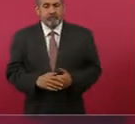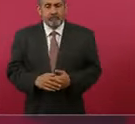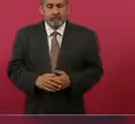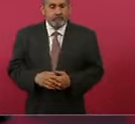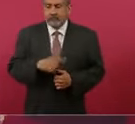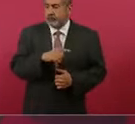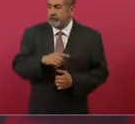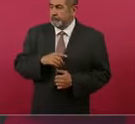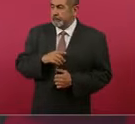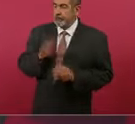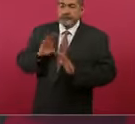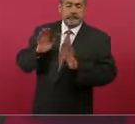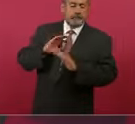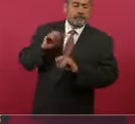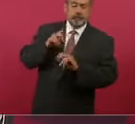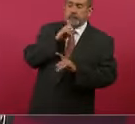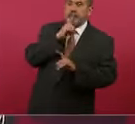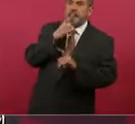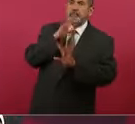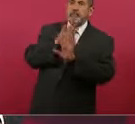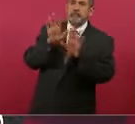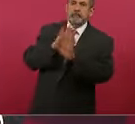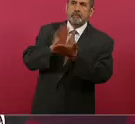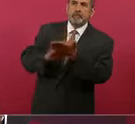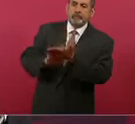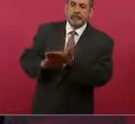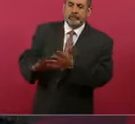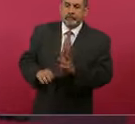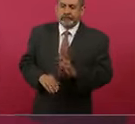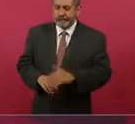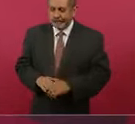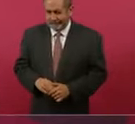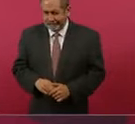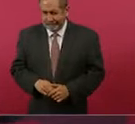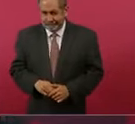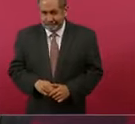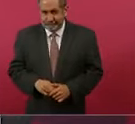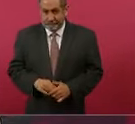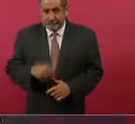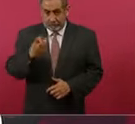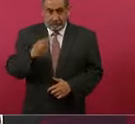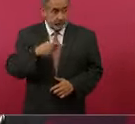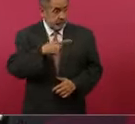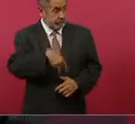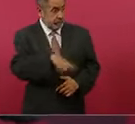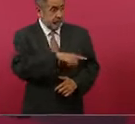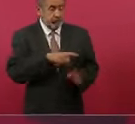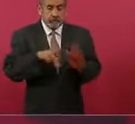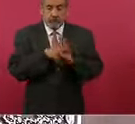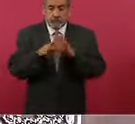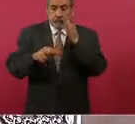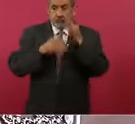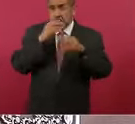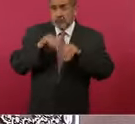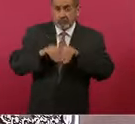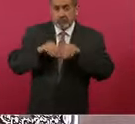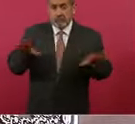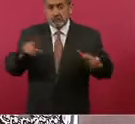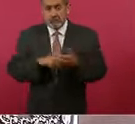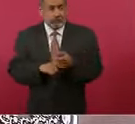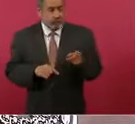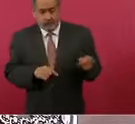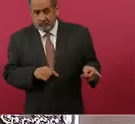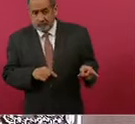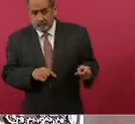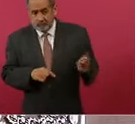retiró la demanda. ¿Ustedes creen que salió la nota en donde retiró la